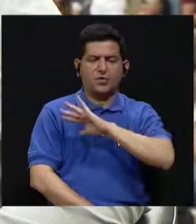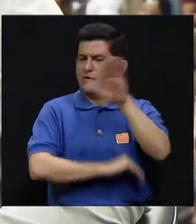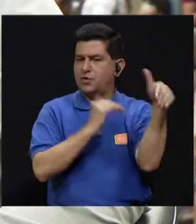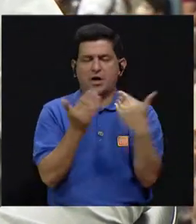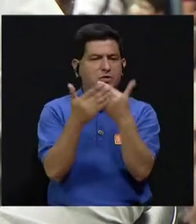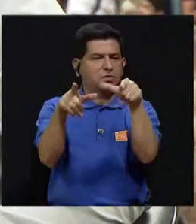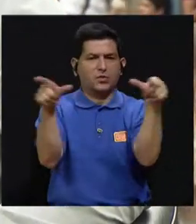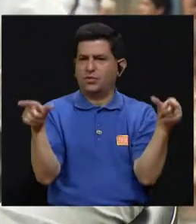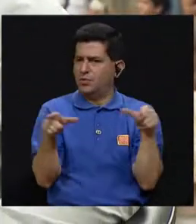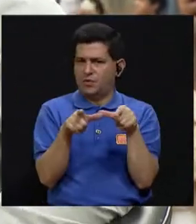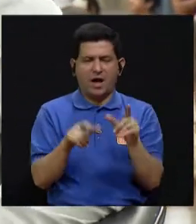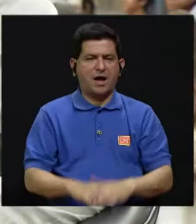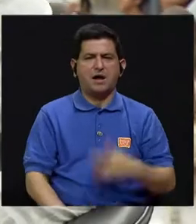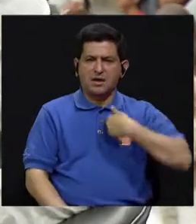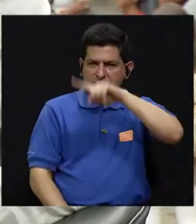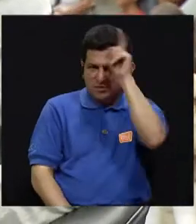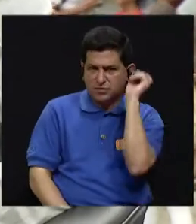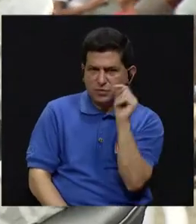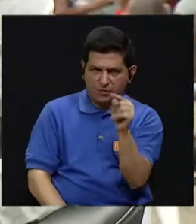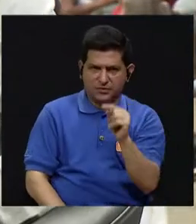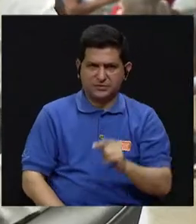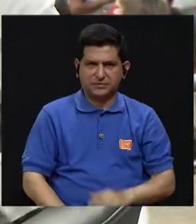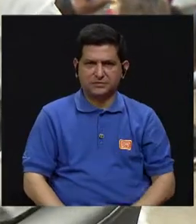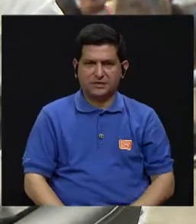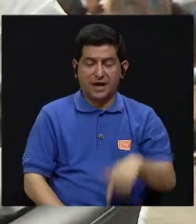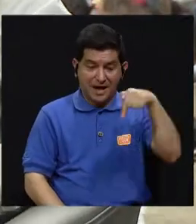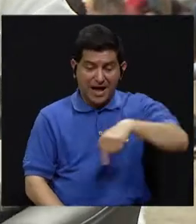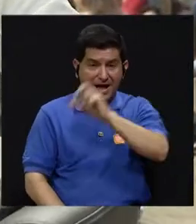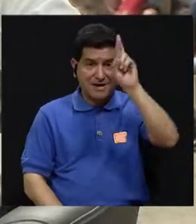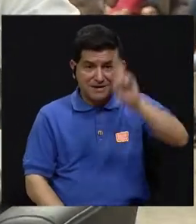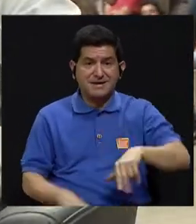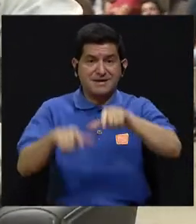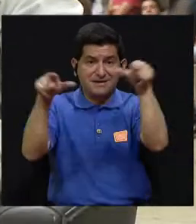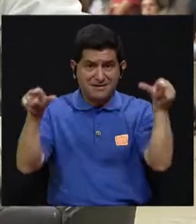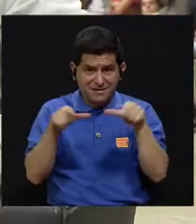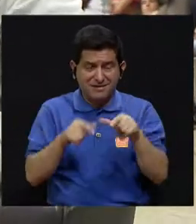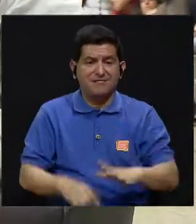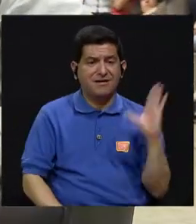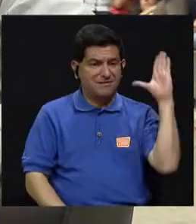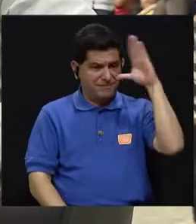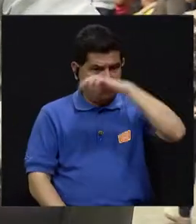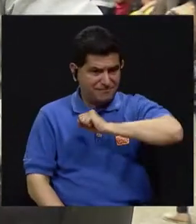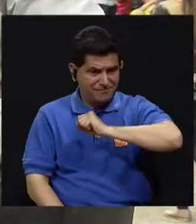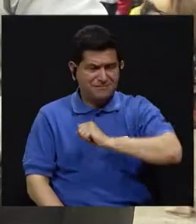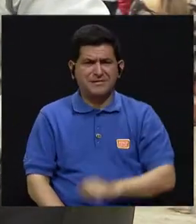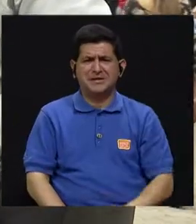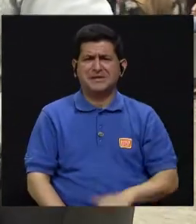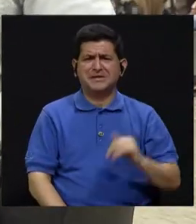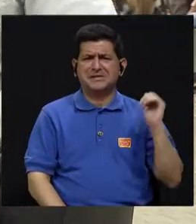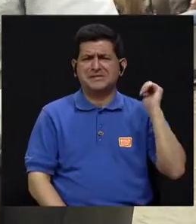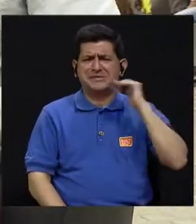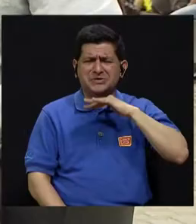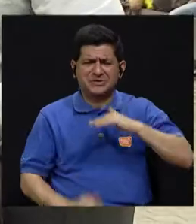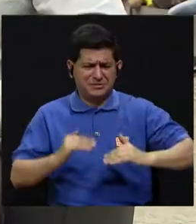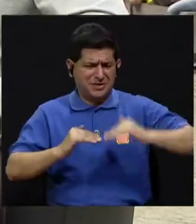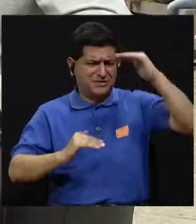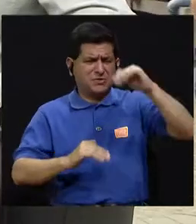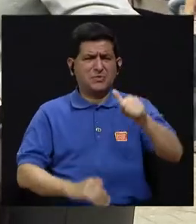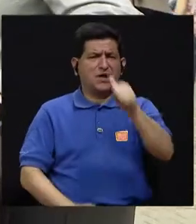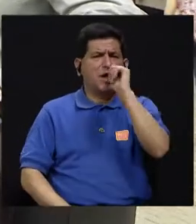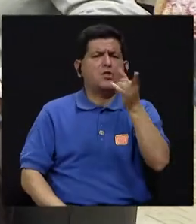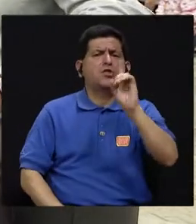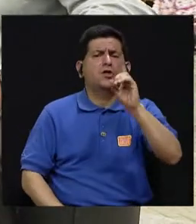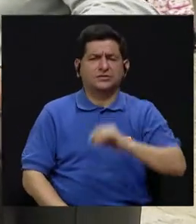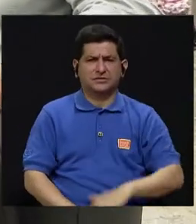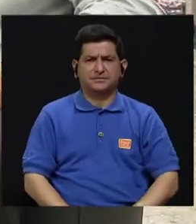igual en todos los lugares, y quería preguntarle cuáles eran aquí en Costa Rica los sitios donde se ha detectado que hay mayor contaminación del agua.